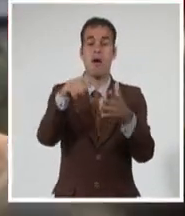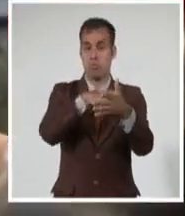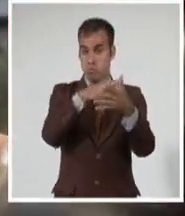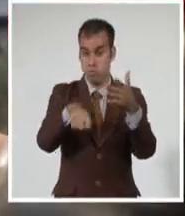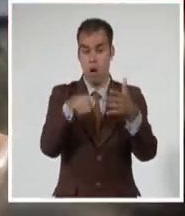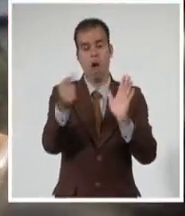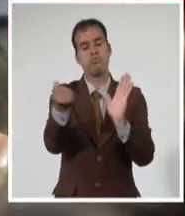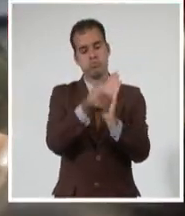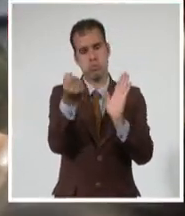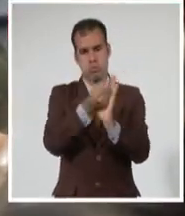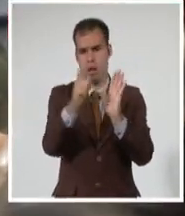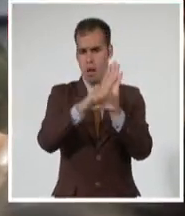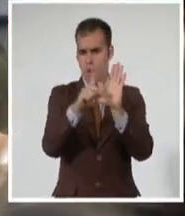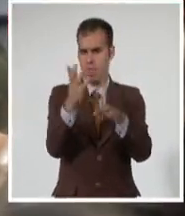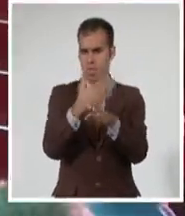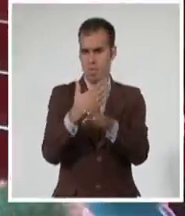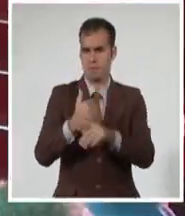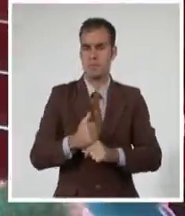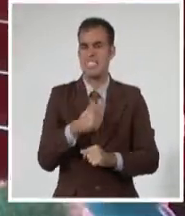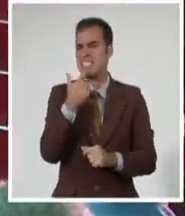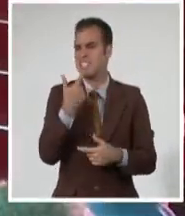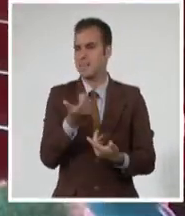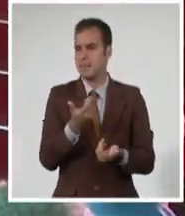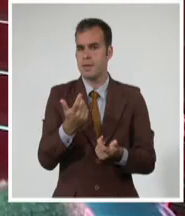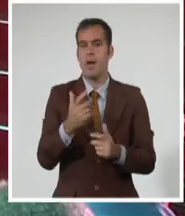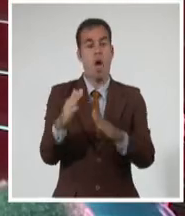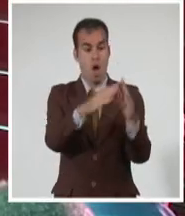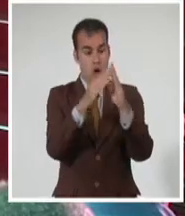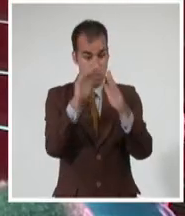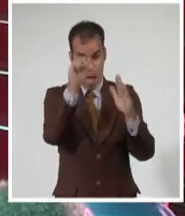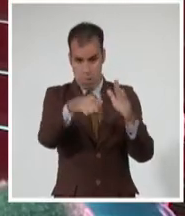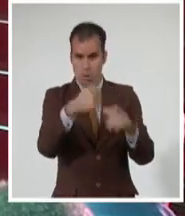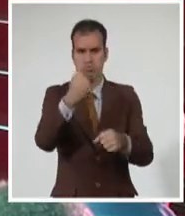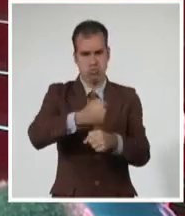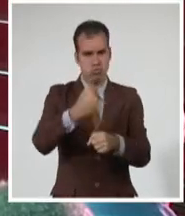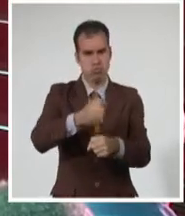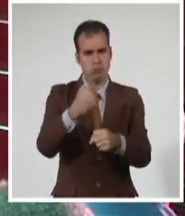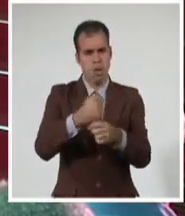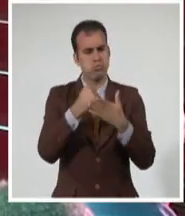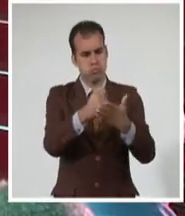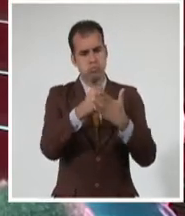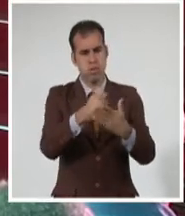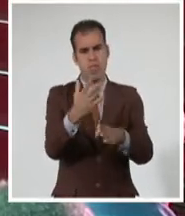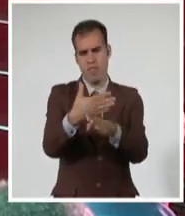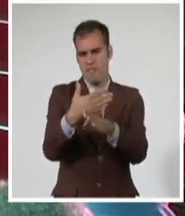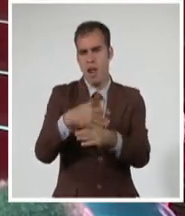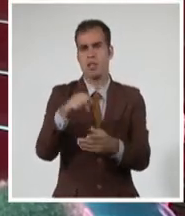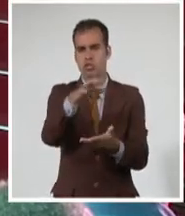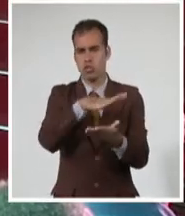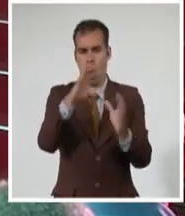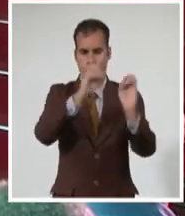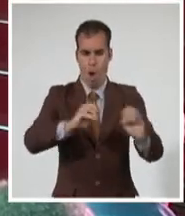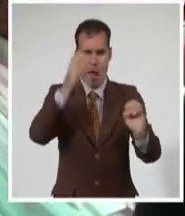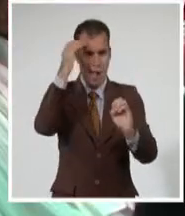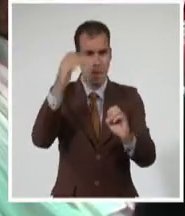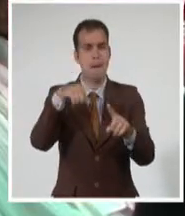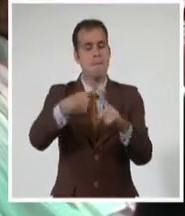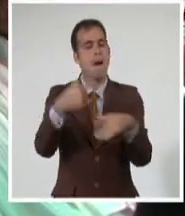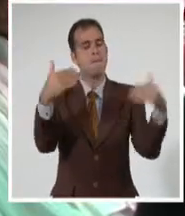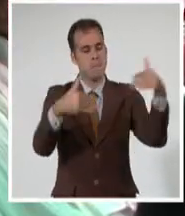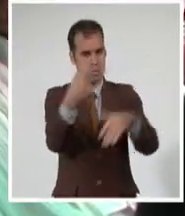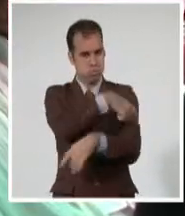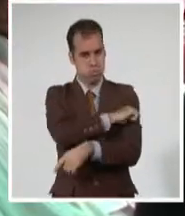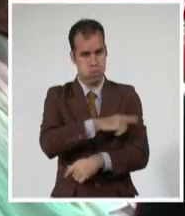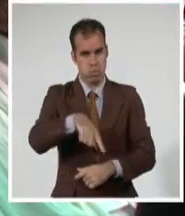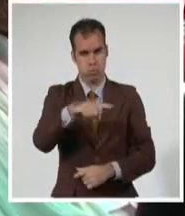decretos. Mencionó también la ofensiva desatada en los barrios con el aporte de diferentes sectores de la sociedad y la participación del pueblo y